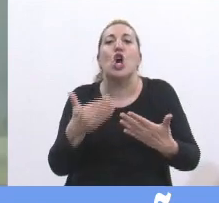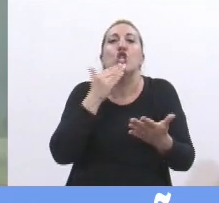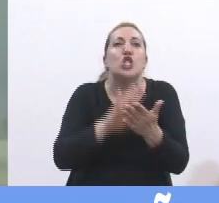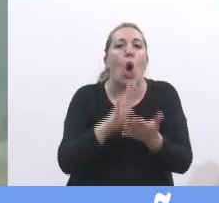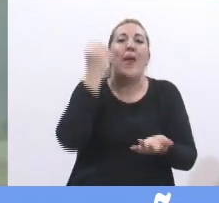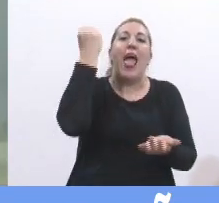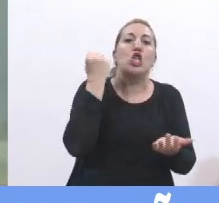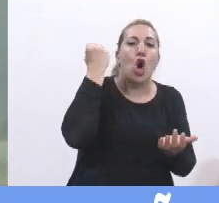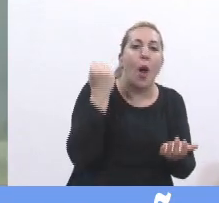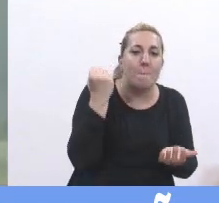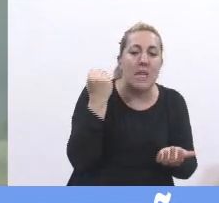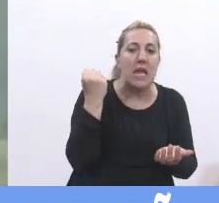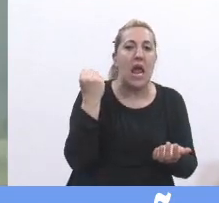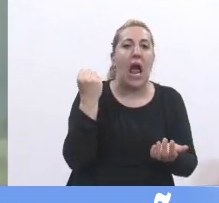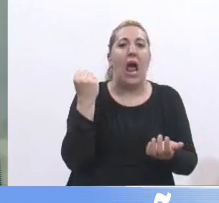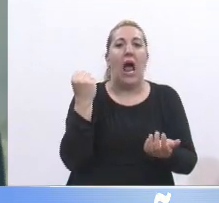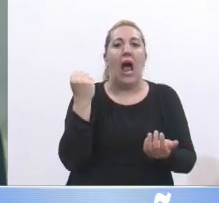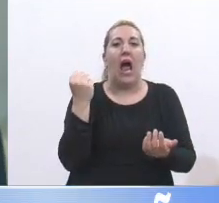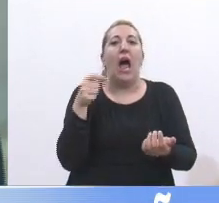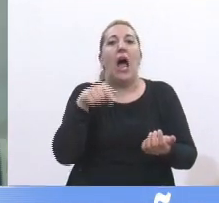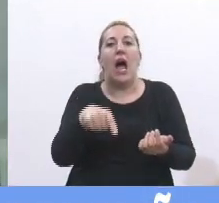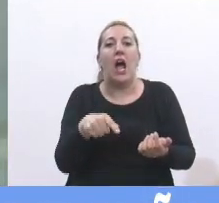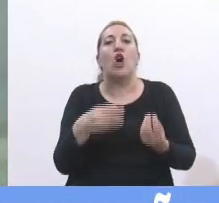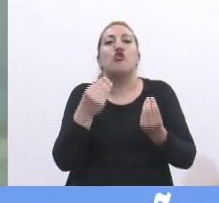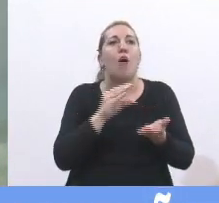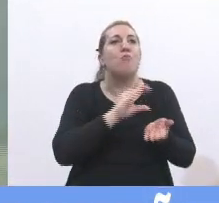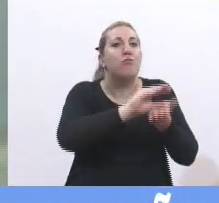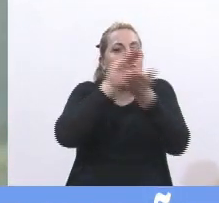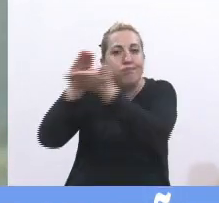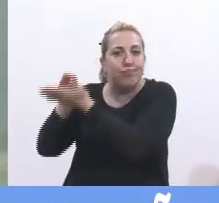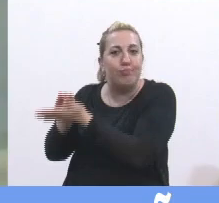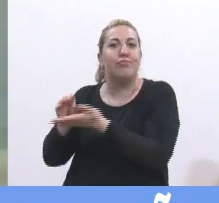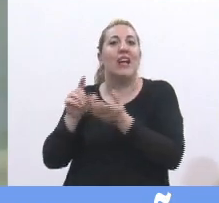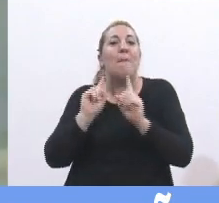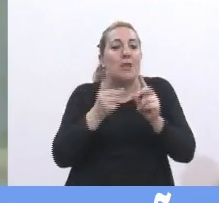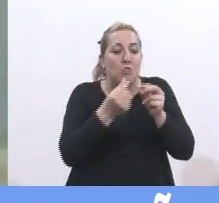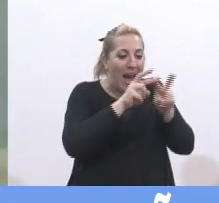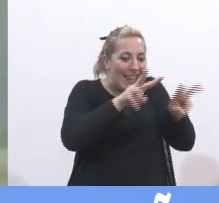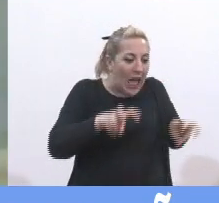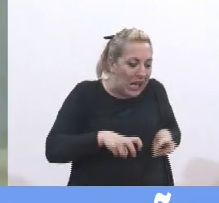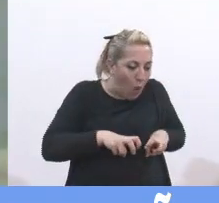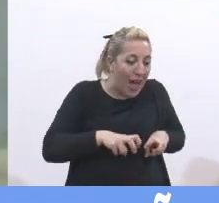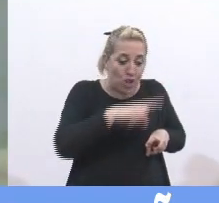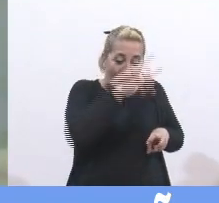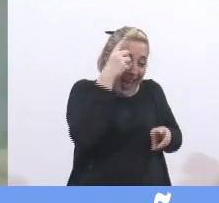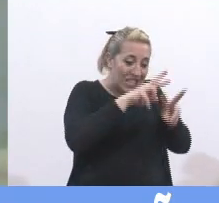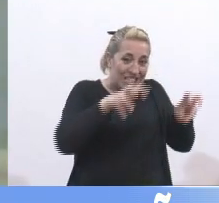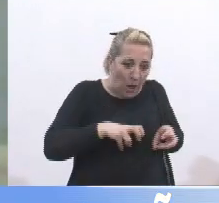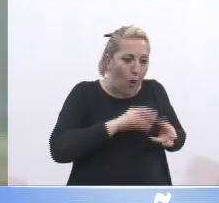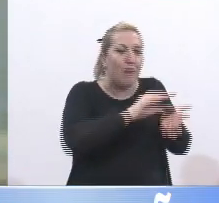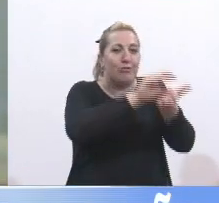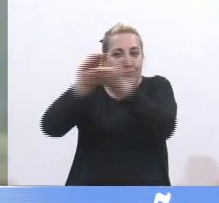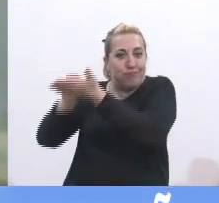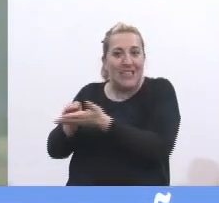economías y en donde la distribución de lo que es la recaudación de la Nación al